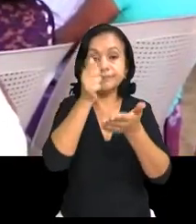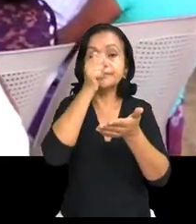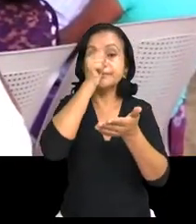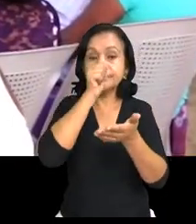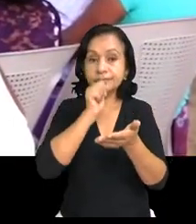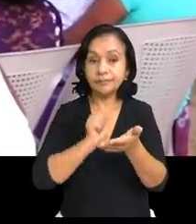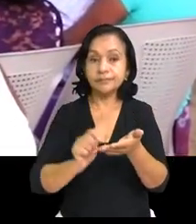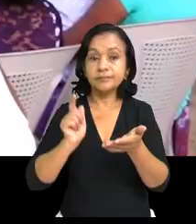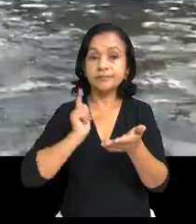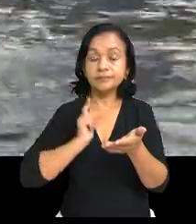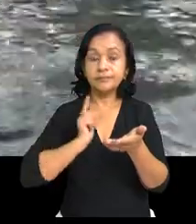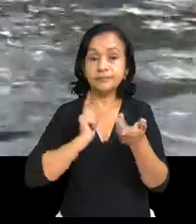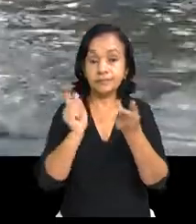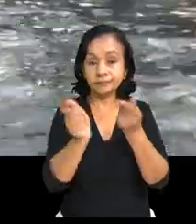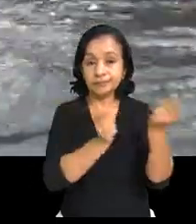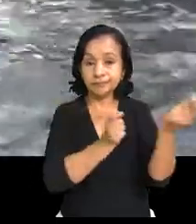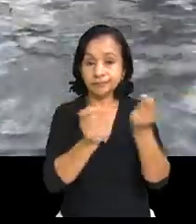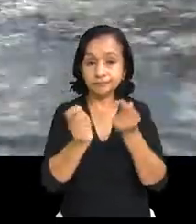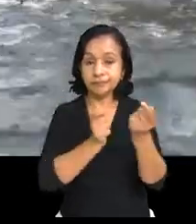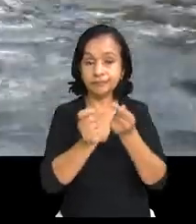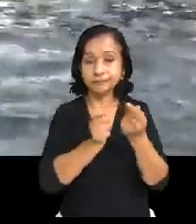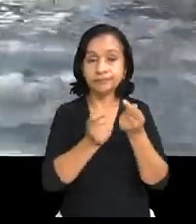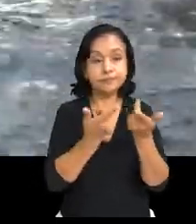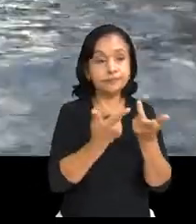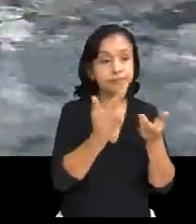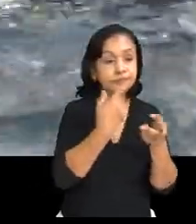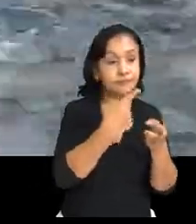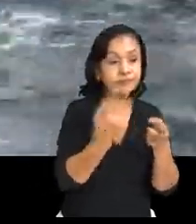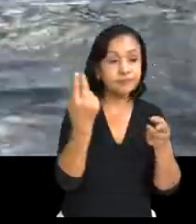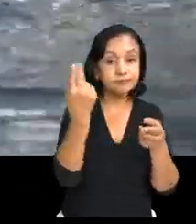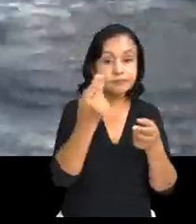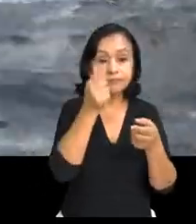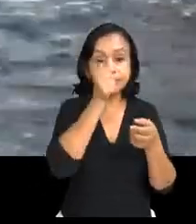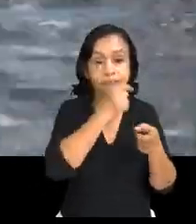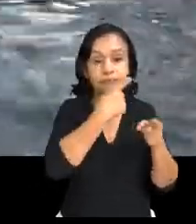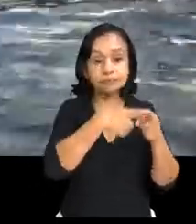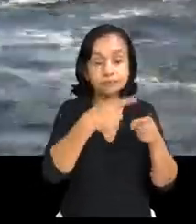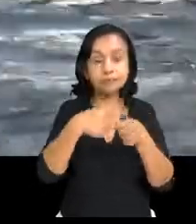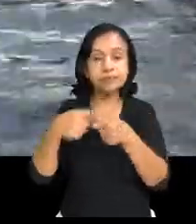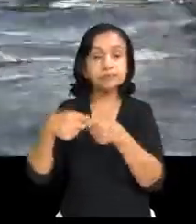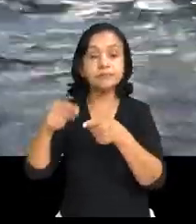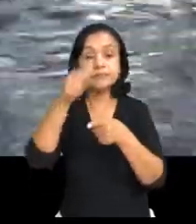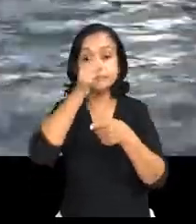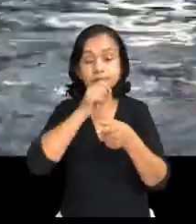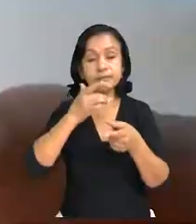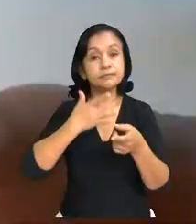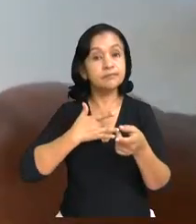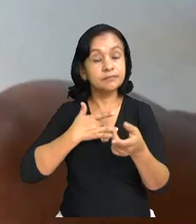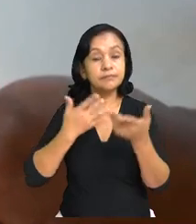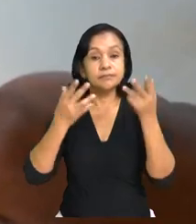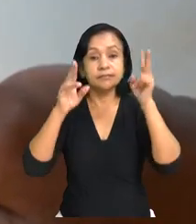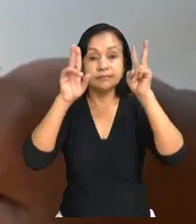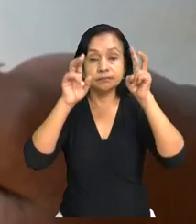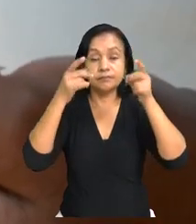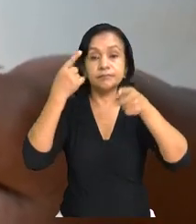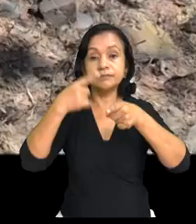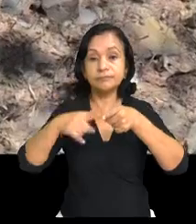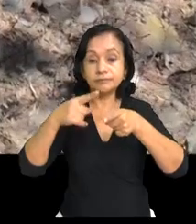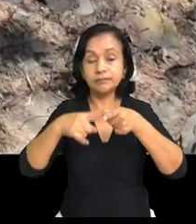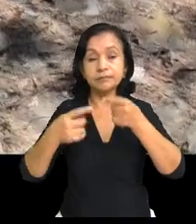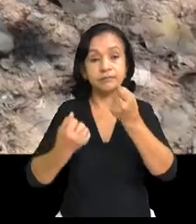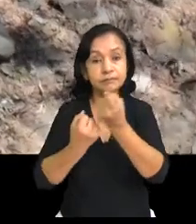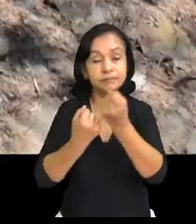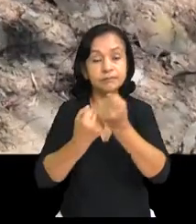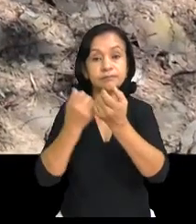tiene que ver con la regulación de los cobros adecuados por el uso y aprovechamiento de los recursos hídricos, con el tema de la tarifa, subsidio